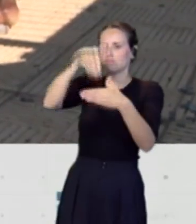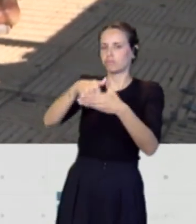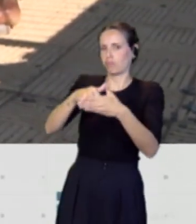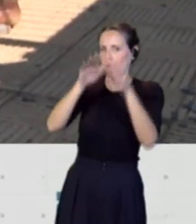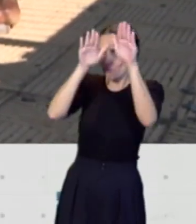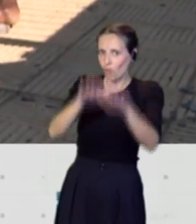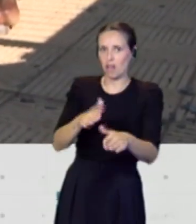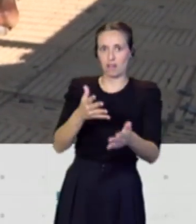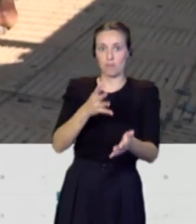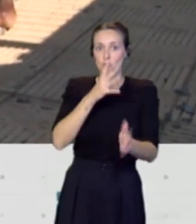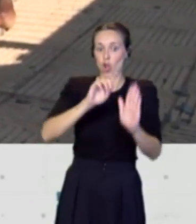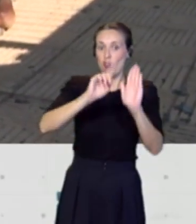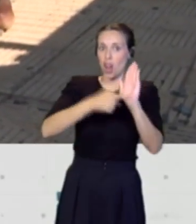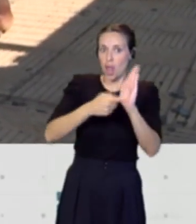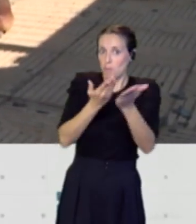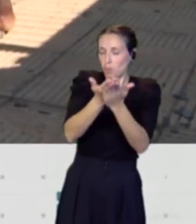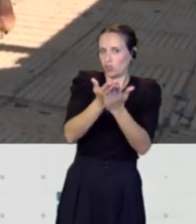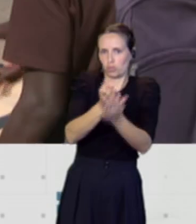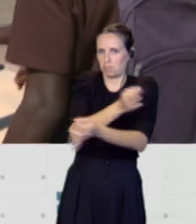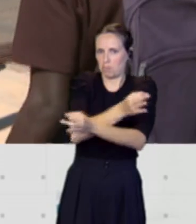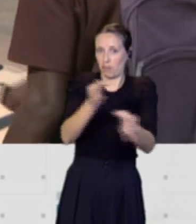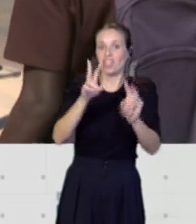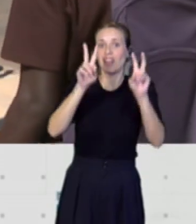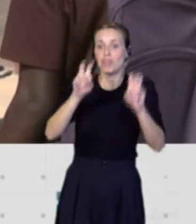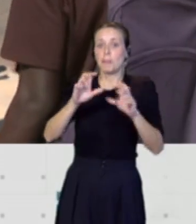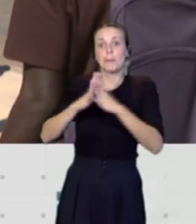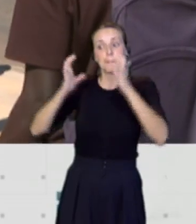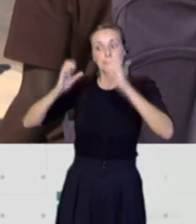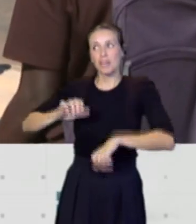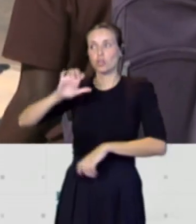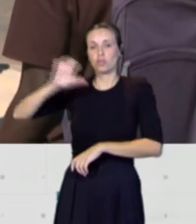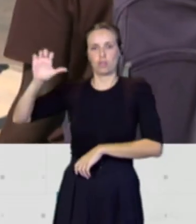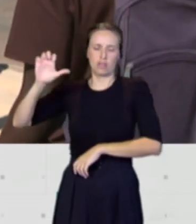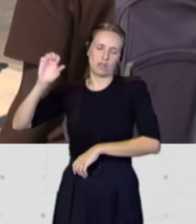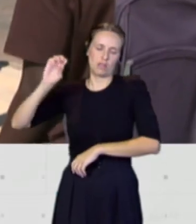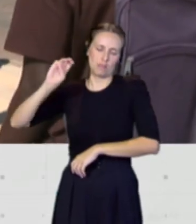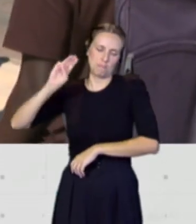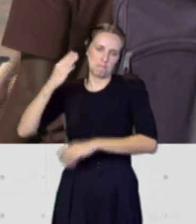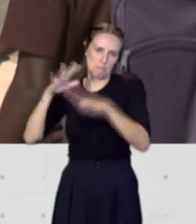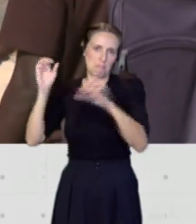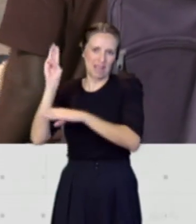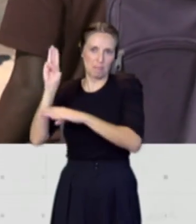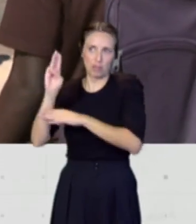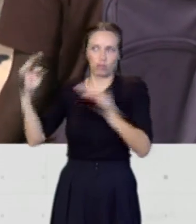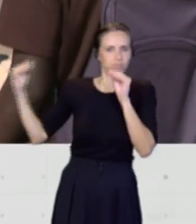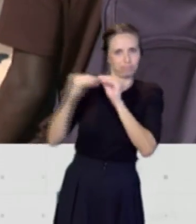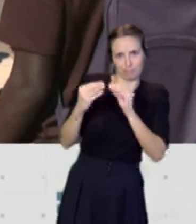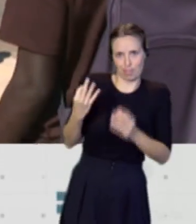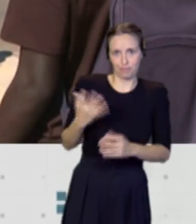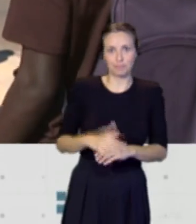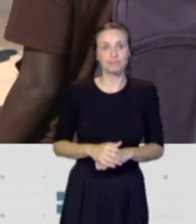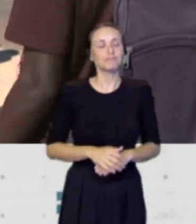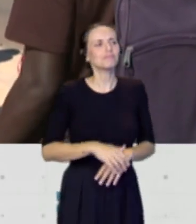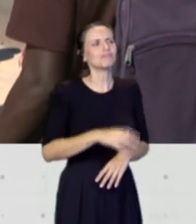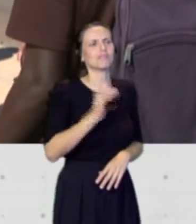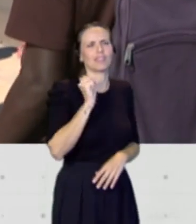proposición de ley perfectamente congruente con el Pacto de Migraciones y Asilo del Parlamento Europeo. Bueno, se ha acusado en varias ocasiones a la Unión Europea de